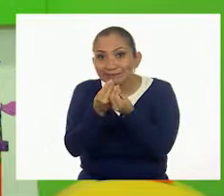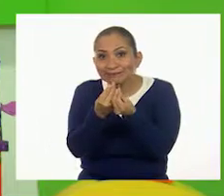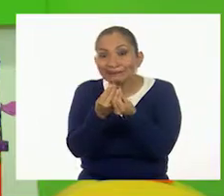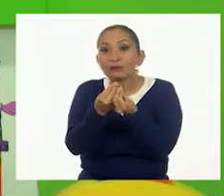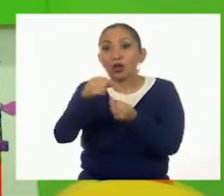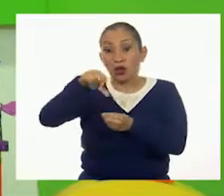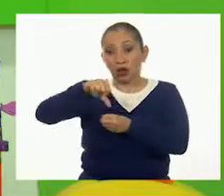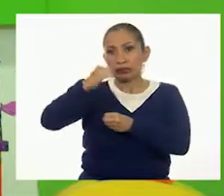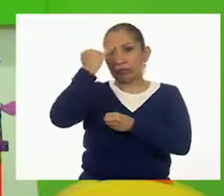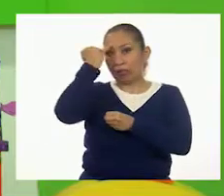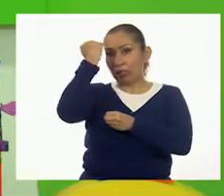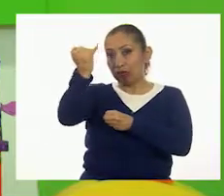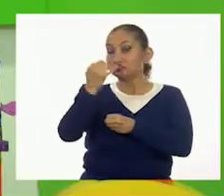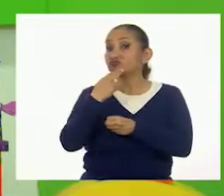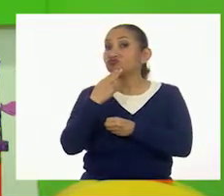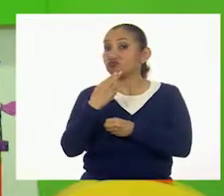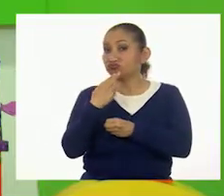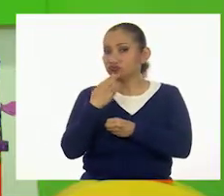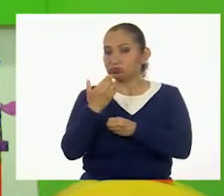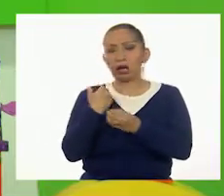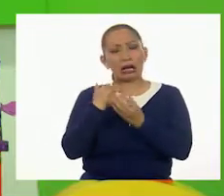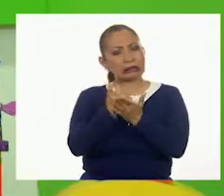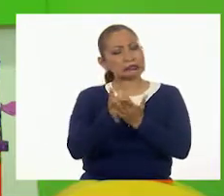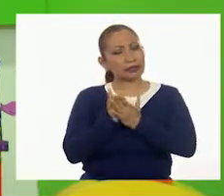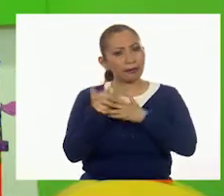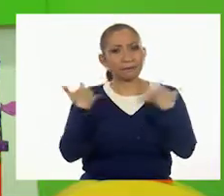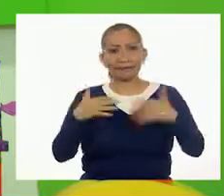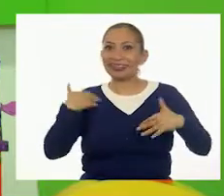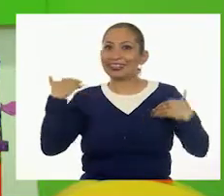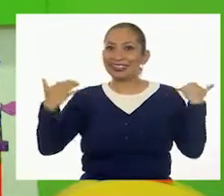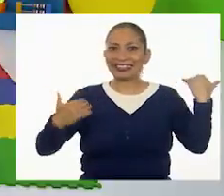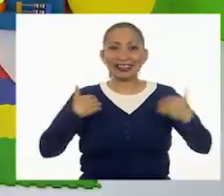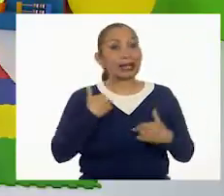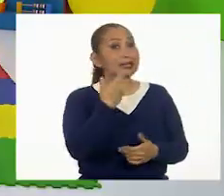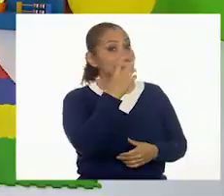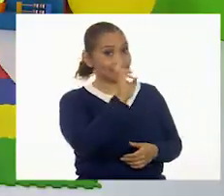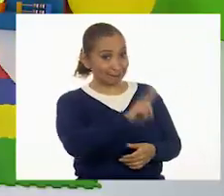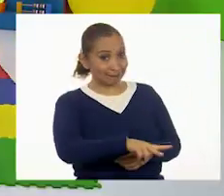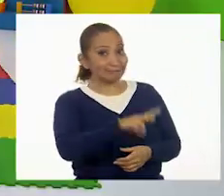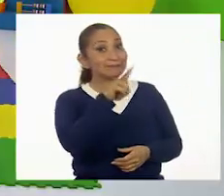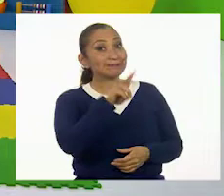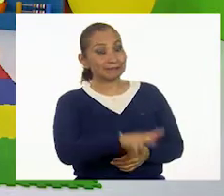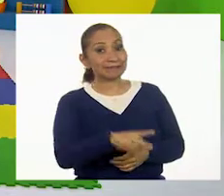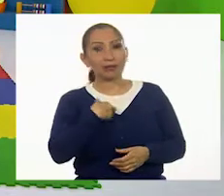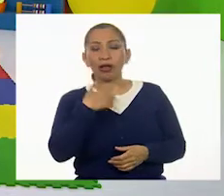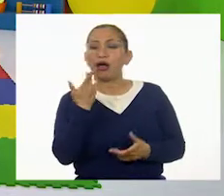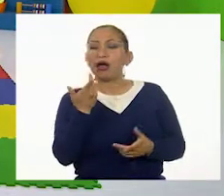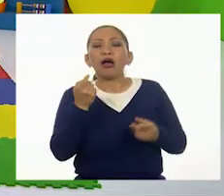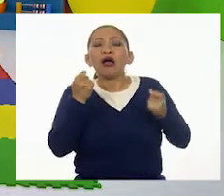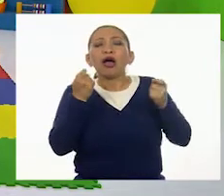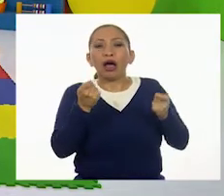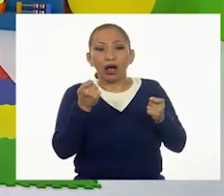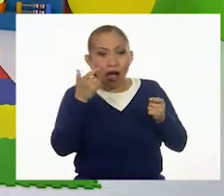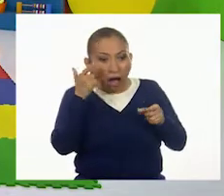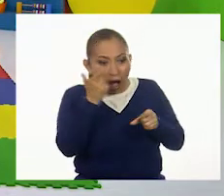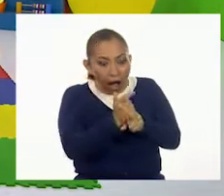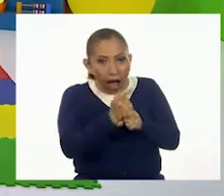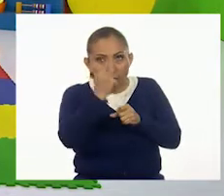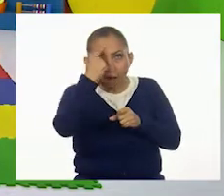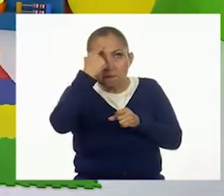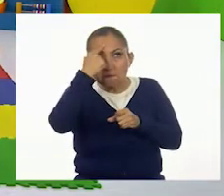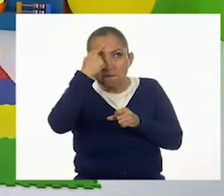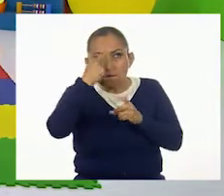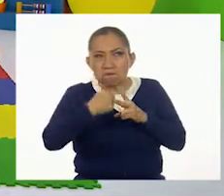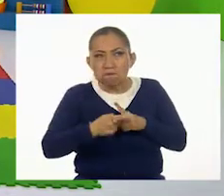y estas estrategias son muy útiles. Nos ayudan mucho y son divertidas. ¡Exacto! Lo mejor de todo es que descubrimos que el